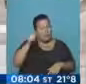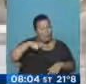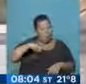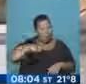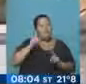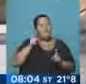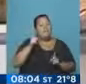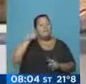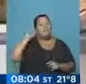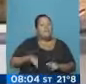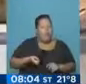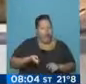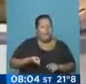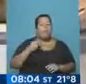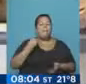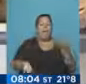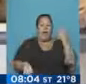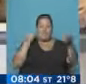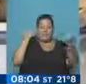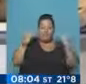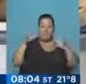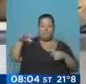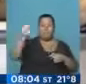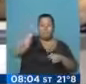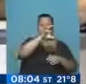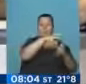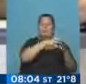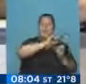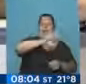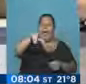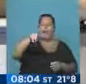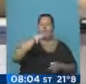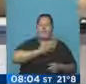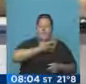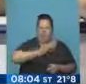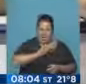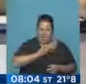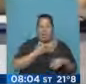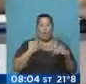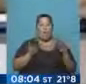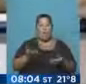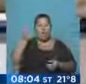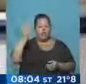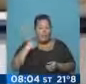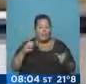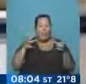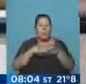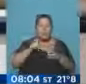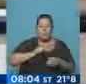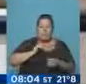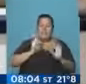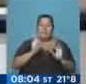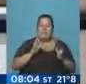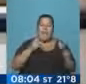que determinó y dio orden de allanamiento en diferentes sectores rurales de la provincia de Santa Fe. Es por eso que ayer un grupo de gendarmes